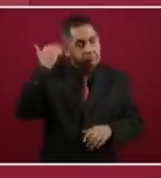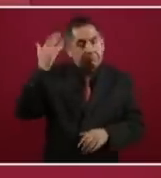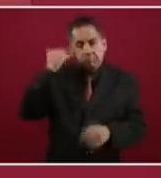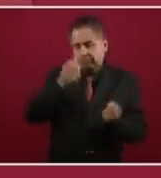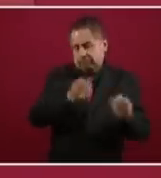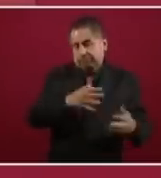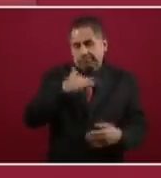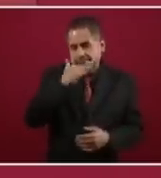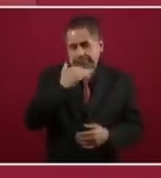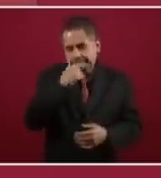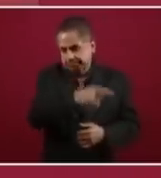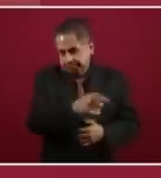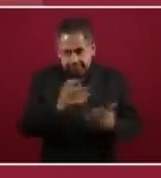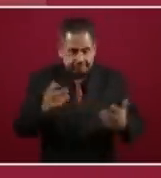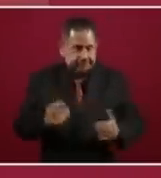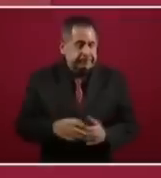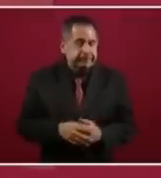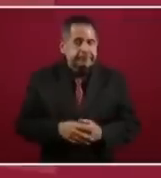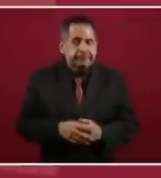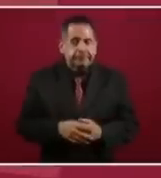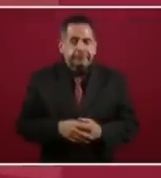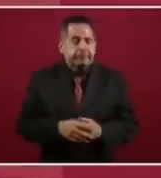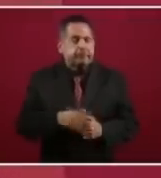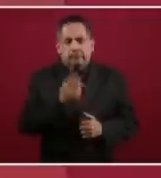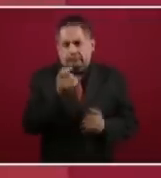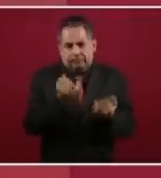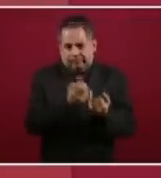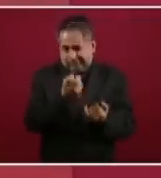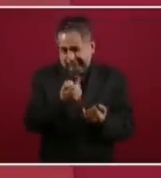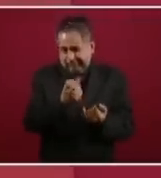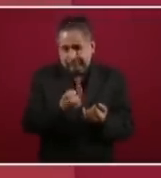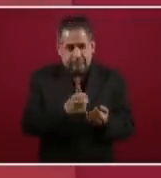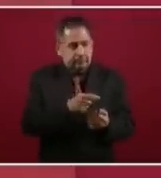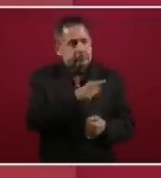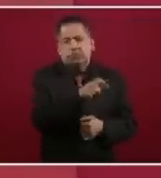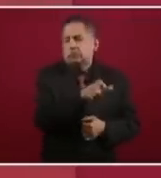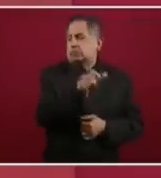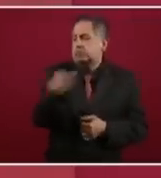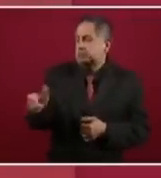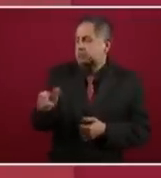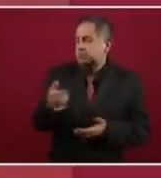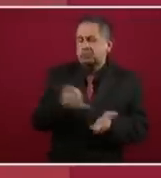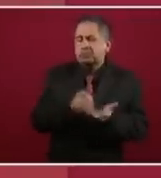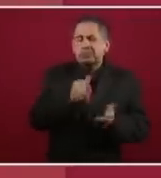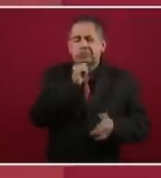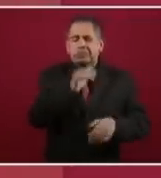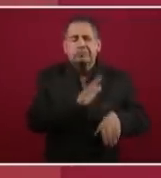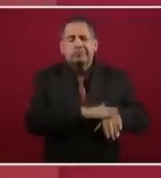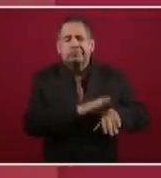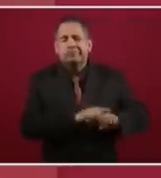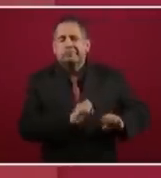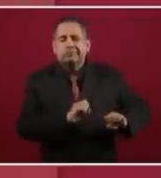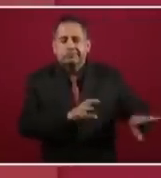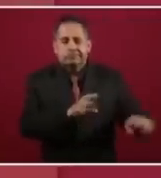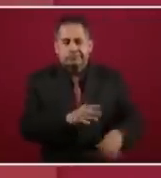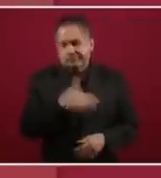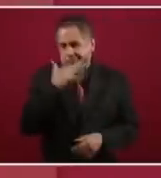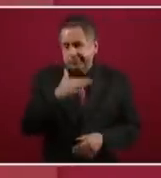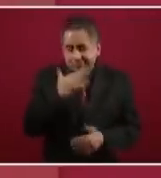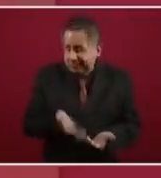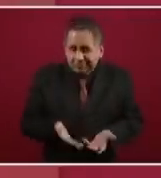corrupción, como la condonación de los impuestos. Es